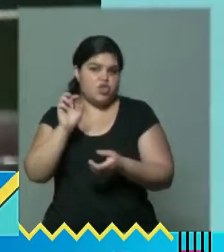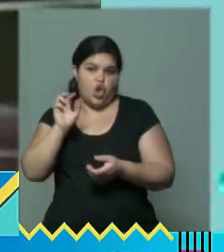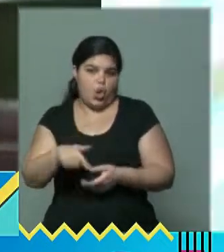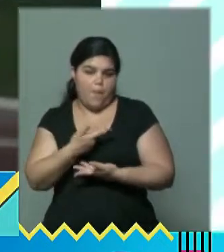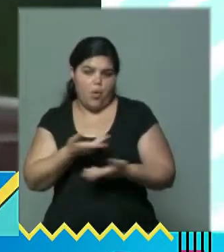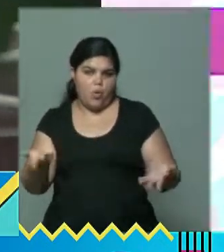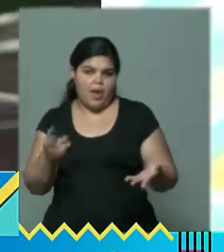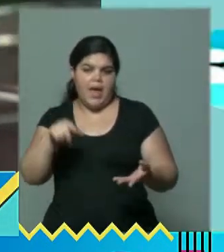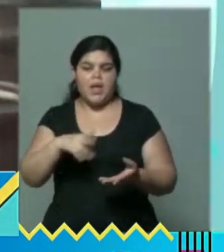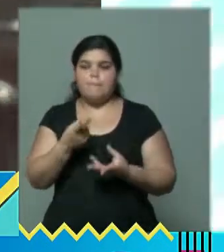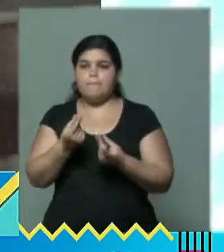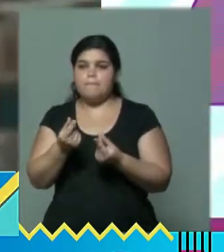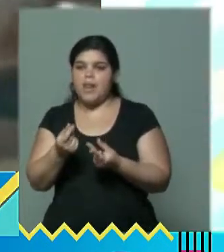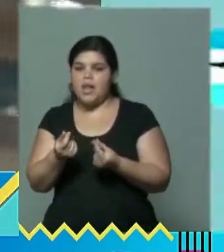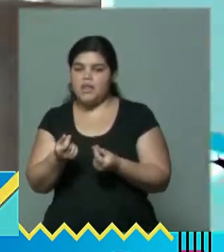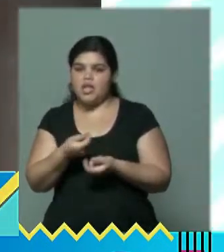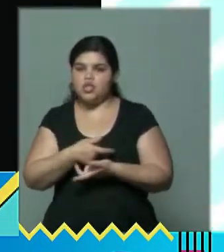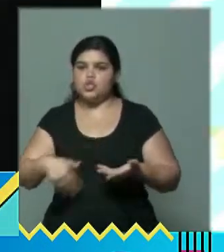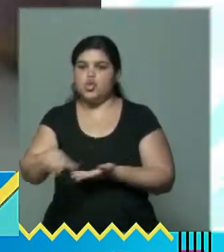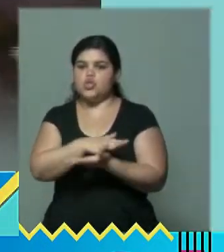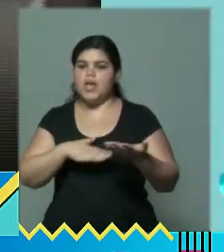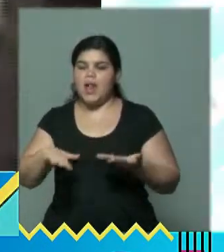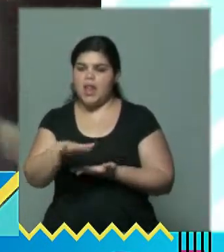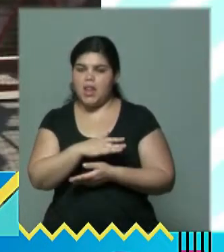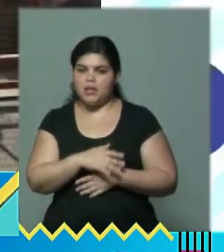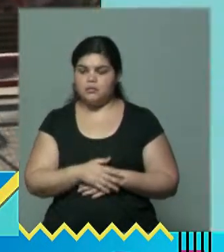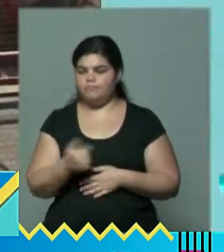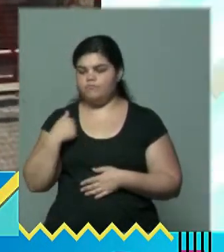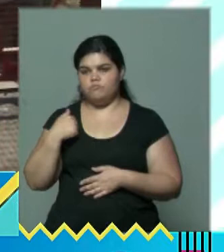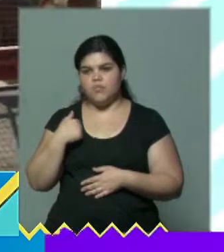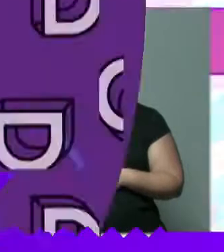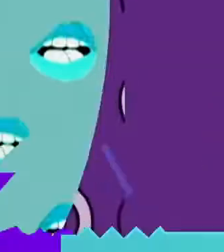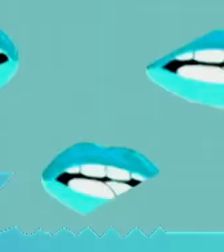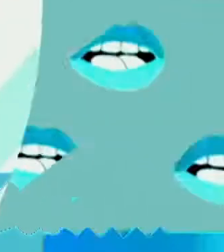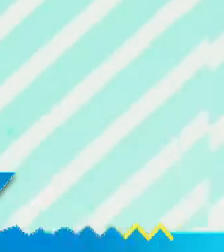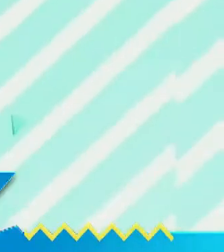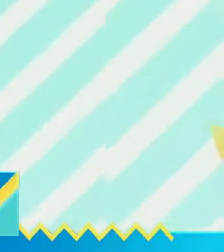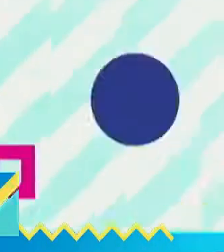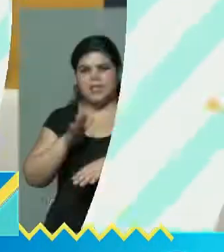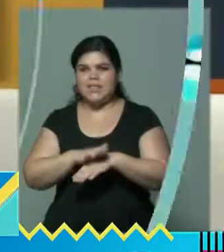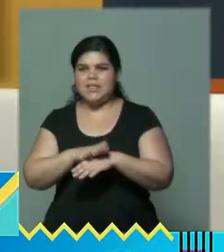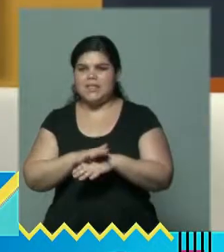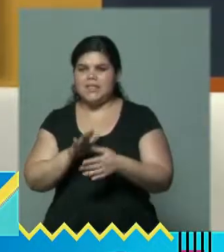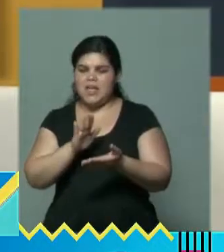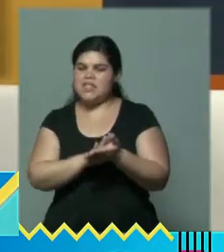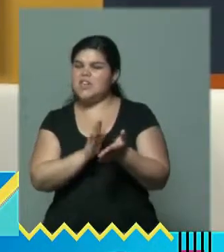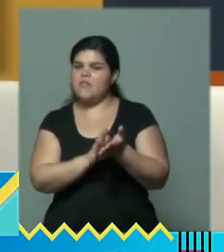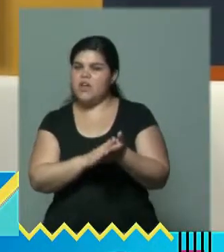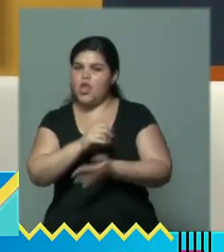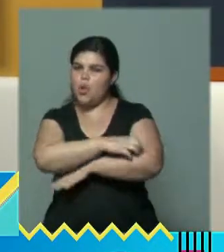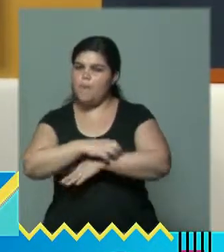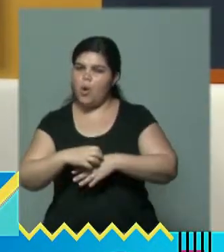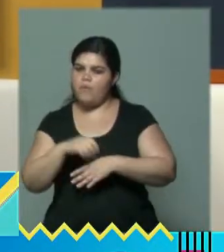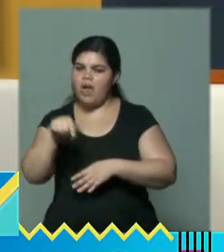tarifas sociales. Yo no creo en certificado de pobreza y me parece denigrante que una persona tenga que demostrar